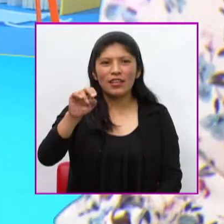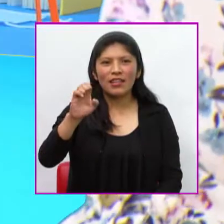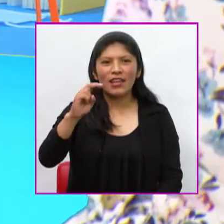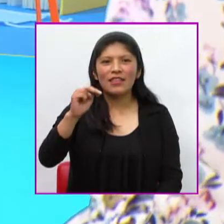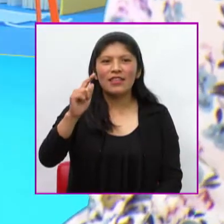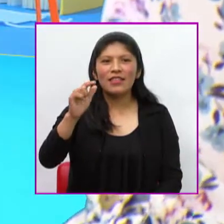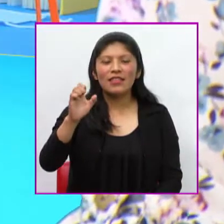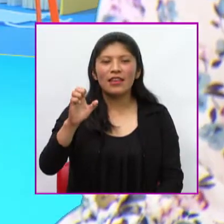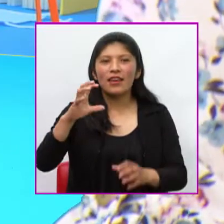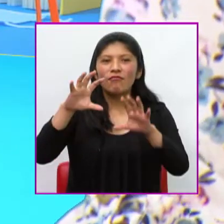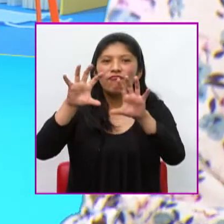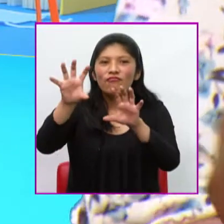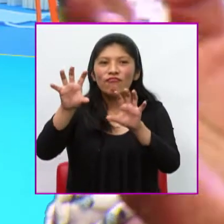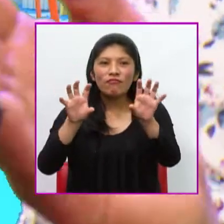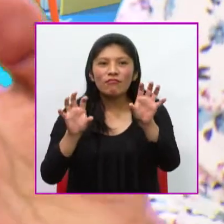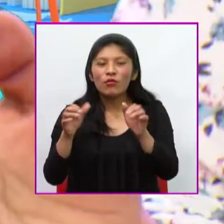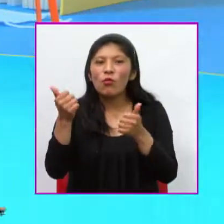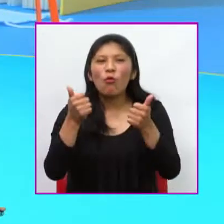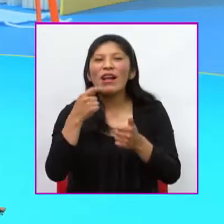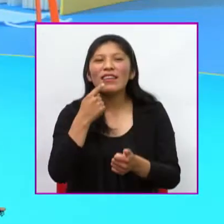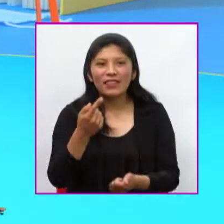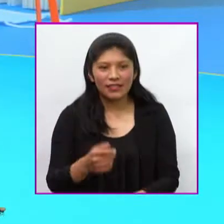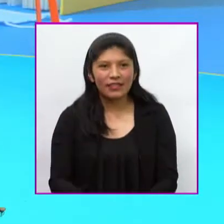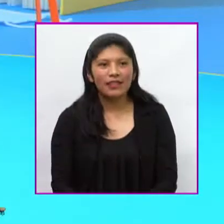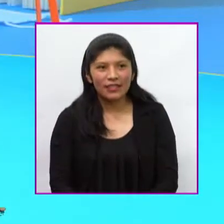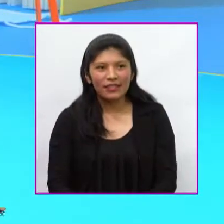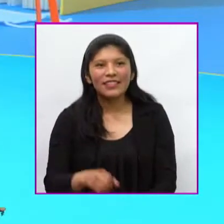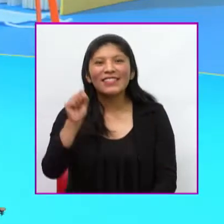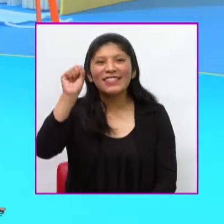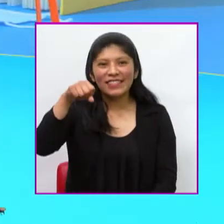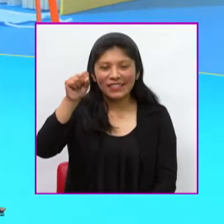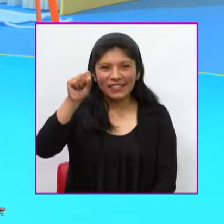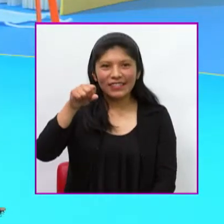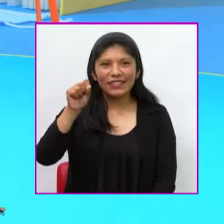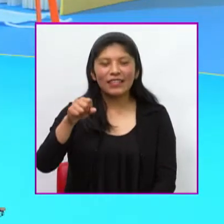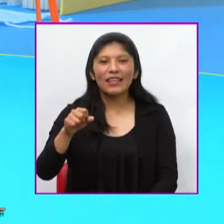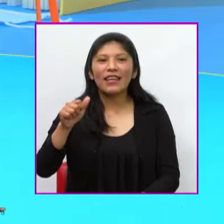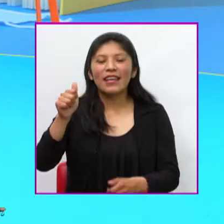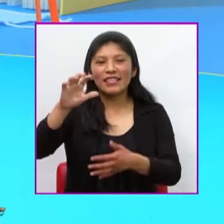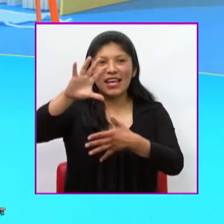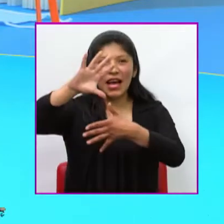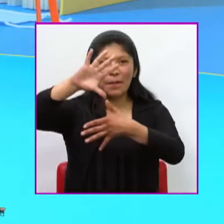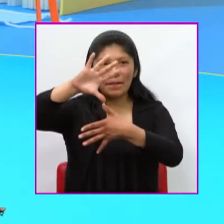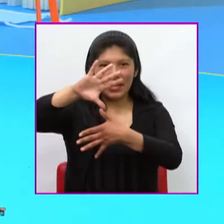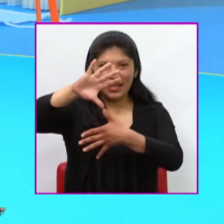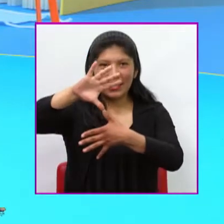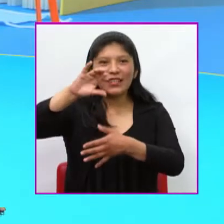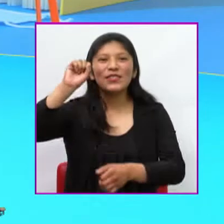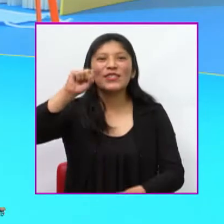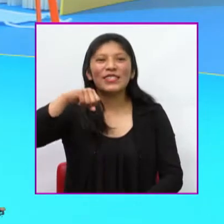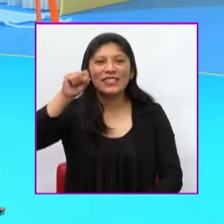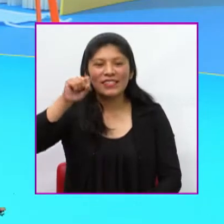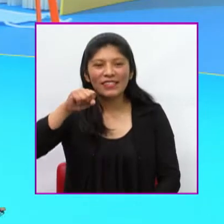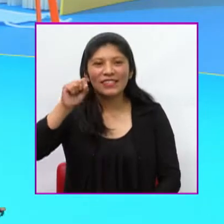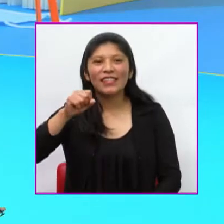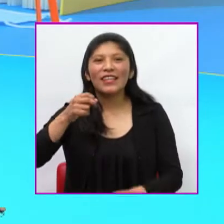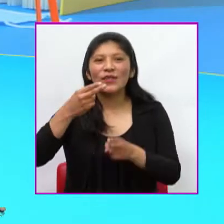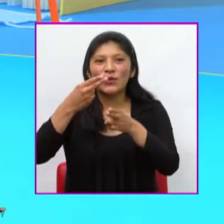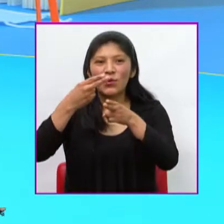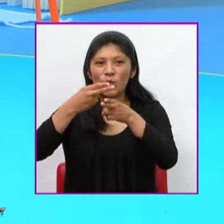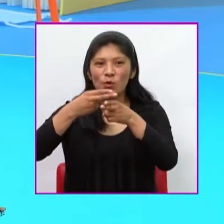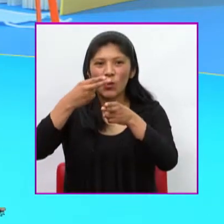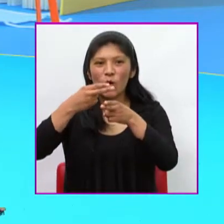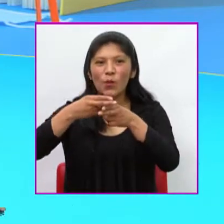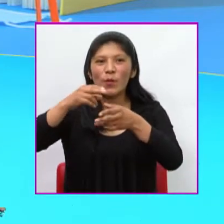reconózcanlo. Muy bien, es el continente americano. Lleva el nombre de